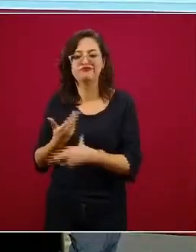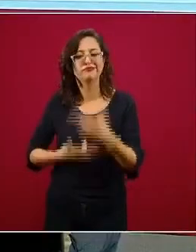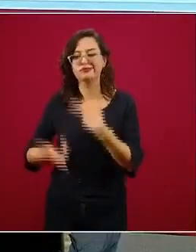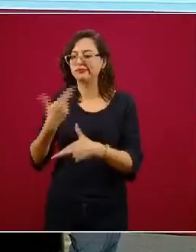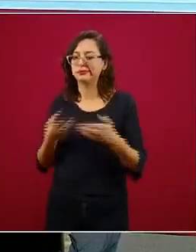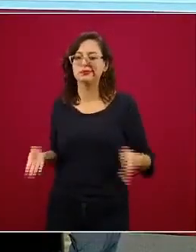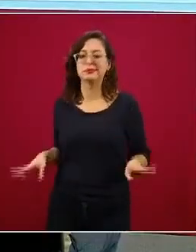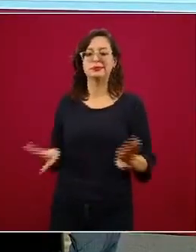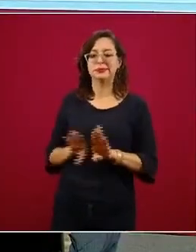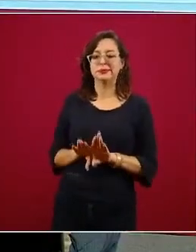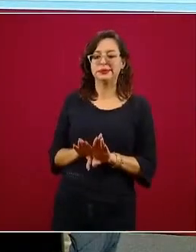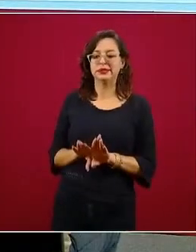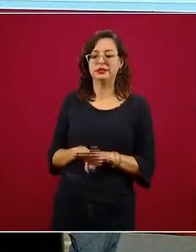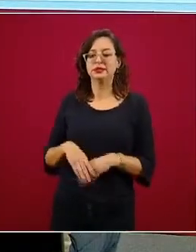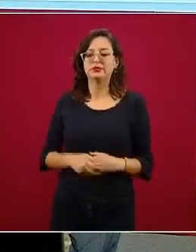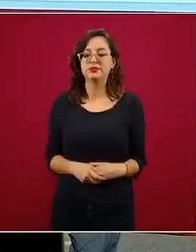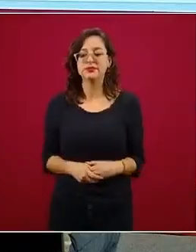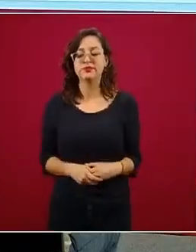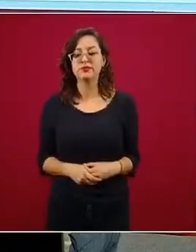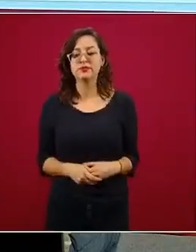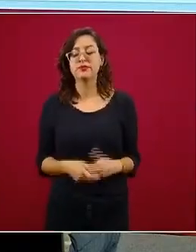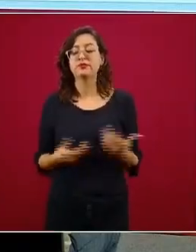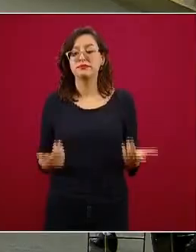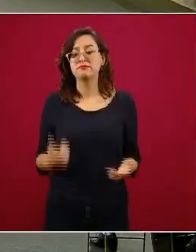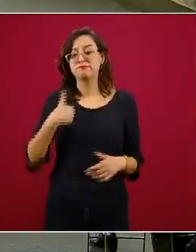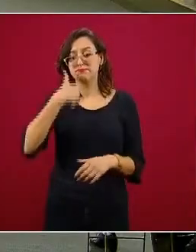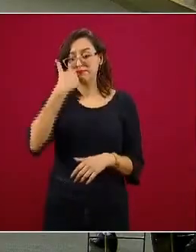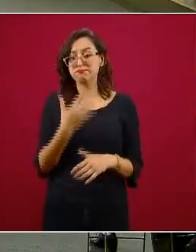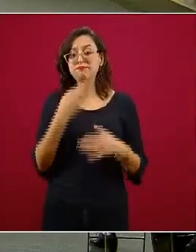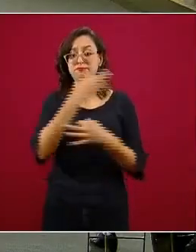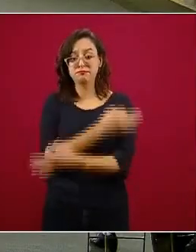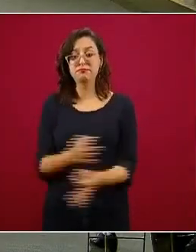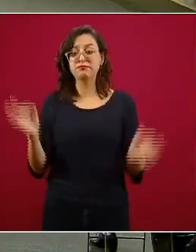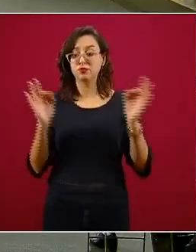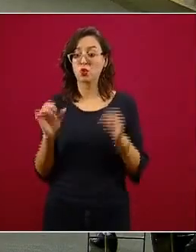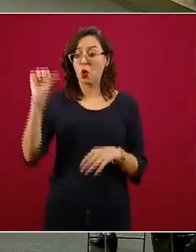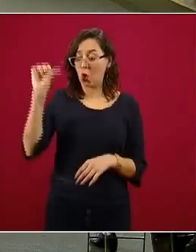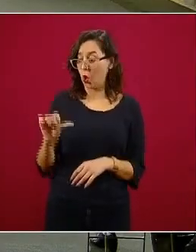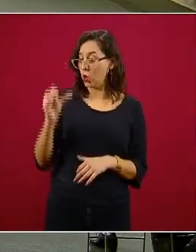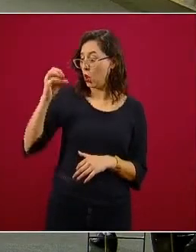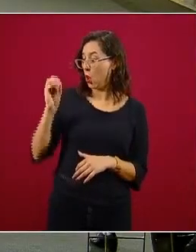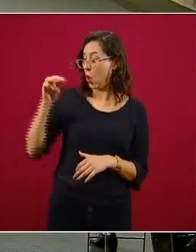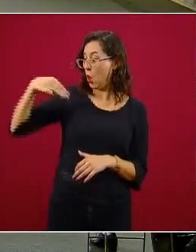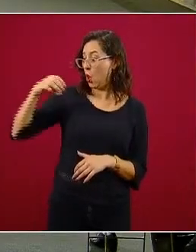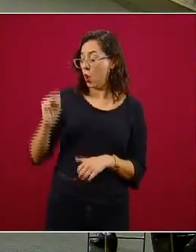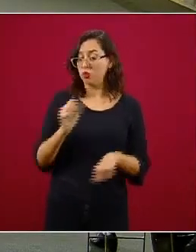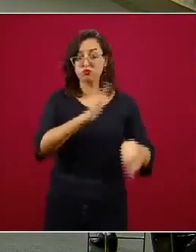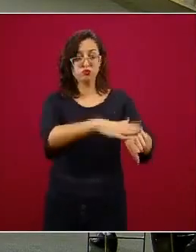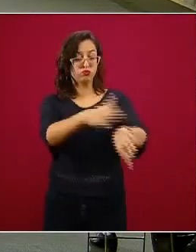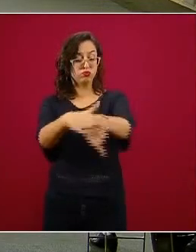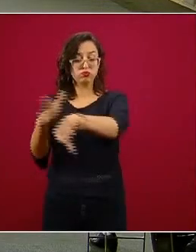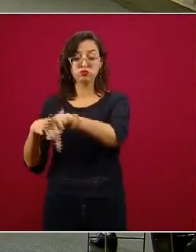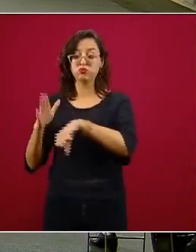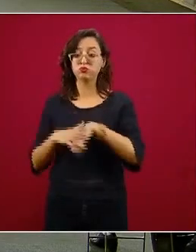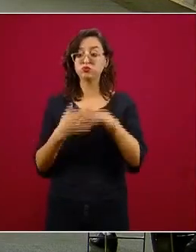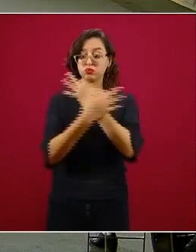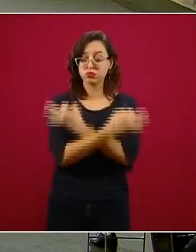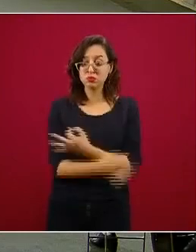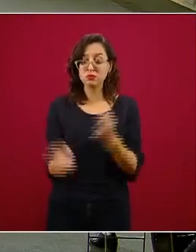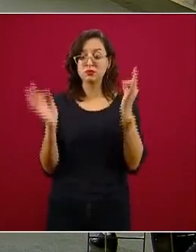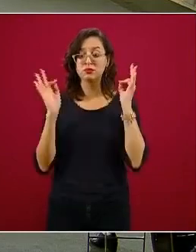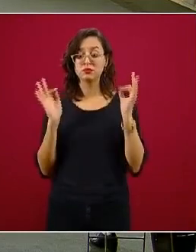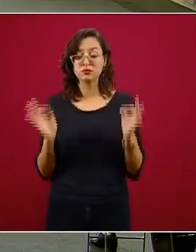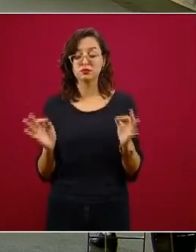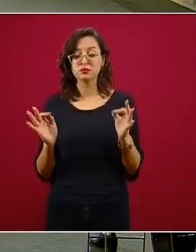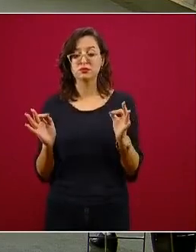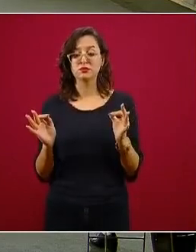cierro diciendo, porque me parece emblemático, que el llamado que hizo hoy la Organización Mundial de la Salud, por cierto, a propósito